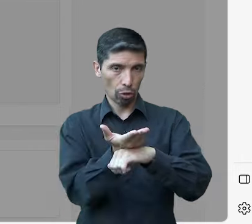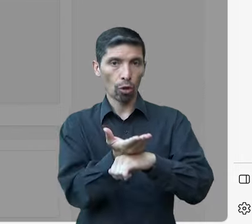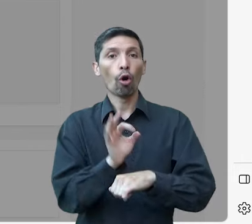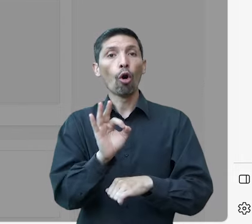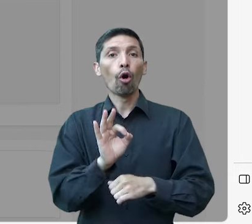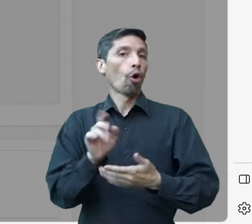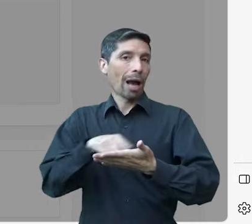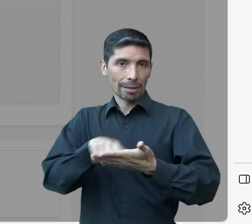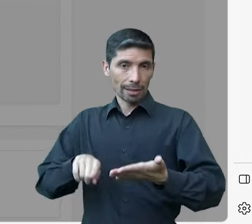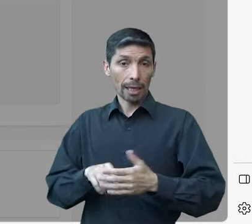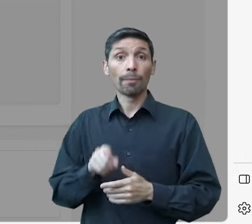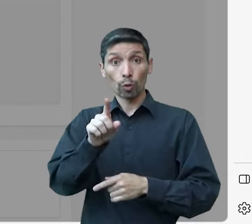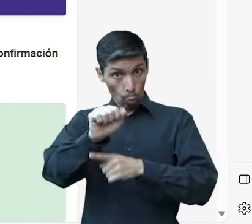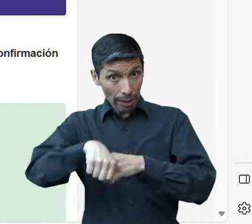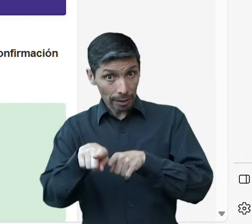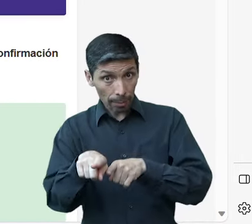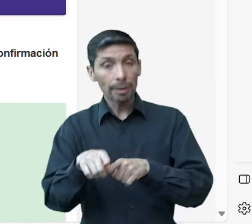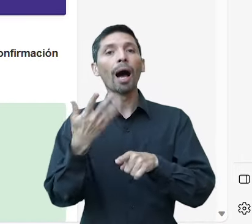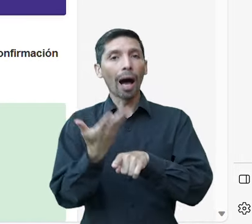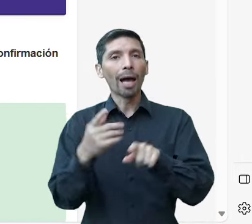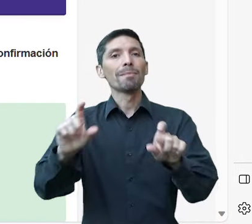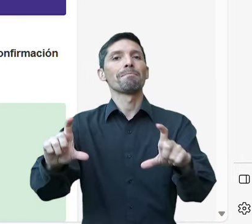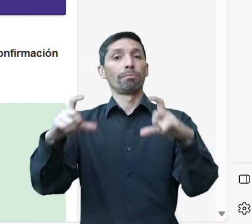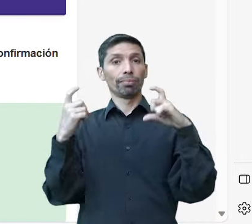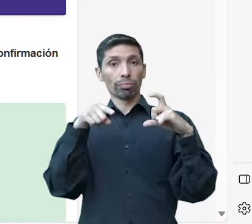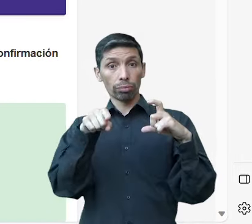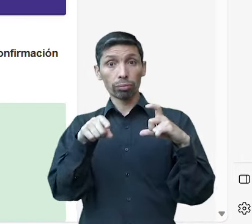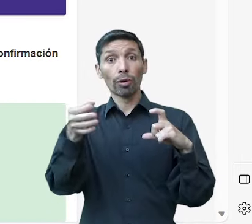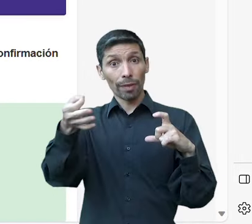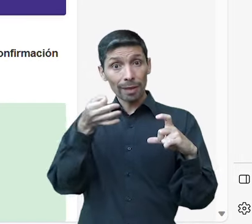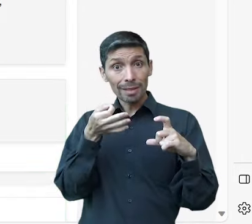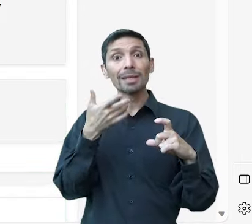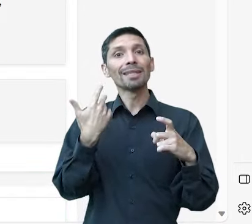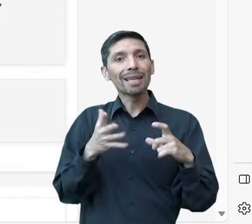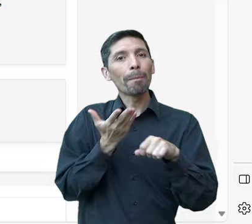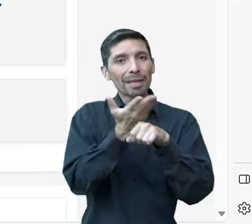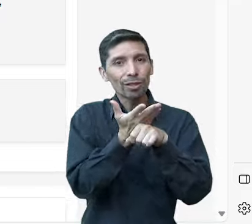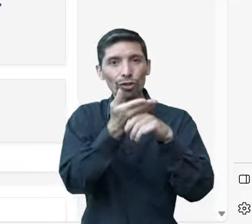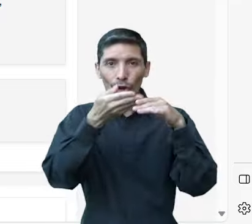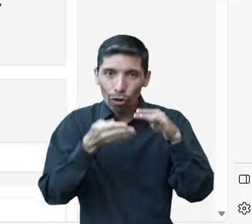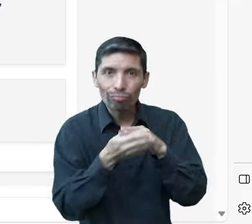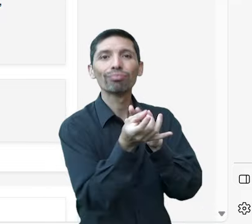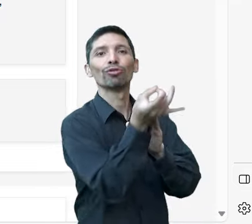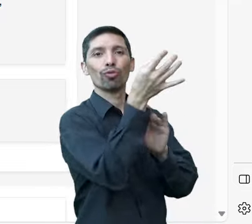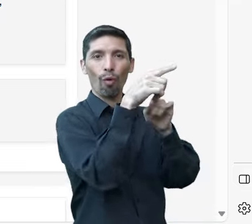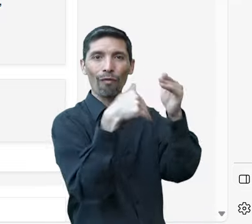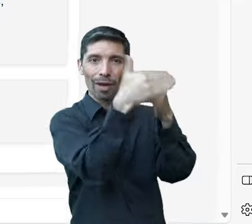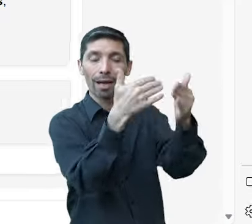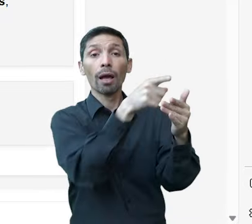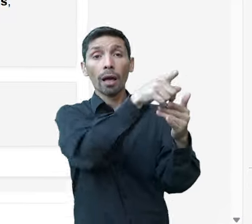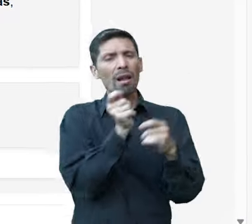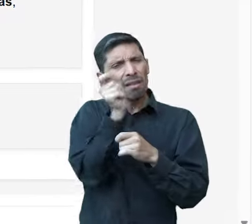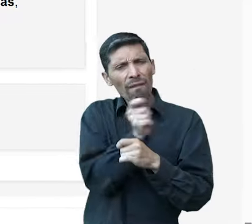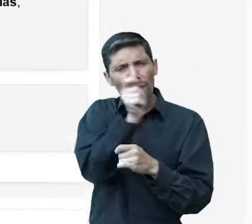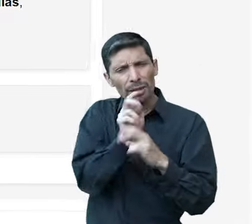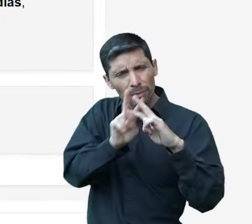la solicitud o cancelar. Al aceptar, se desplegará un mensaje que señala que tu solicitud ha sido ingresada con éxito,